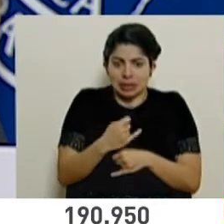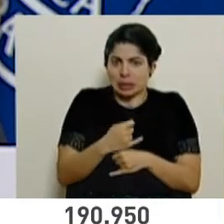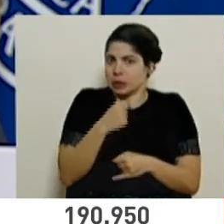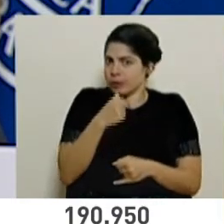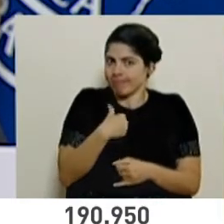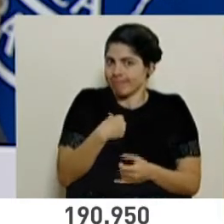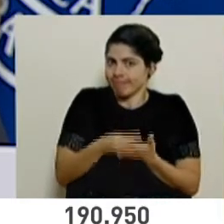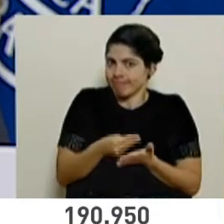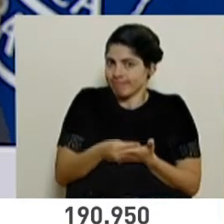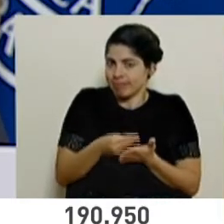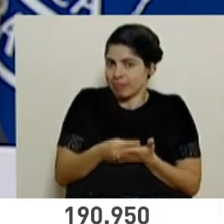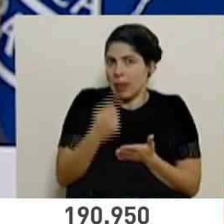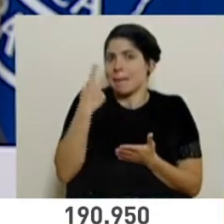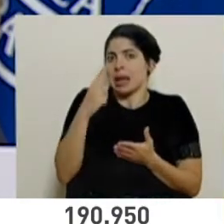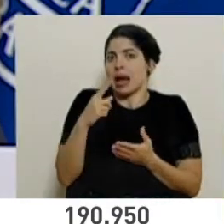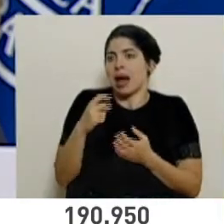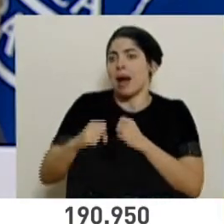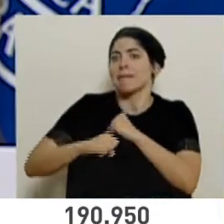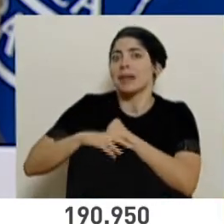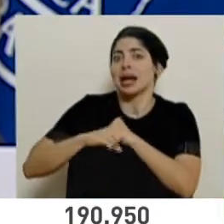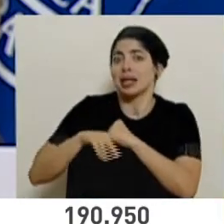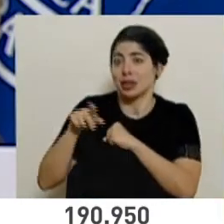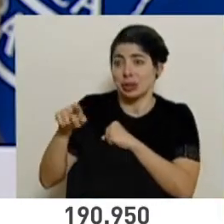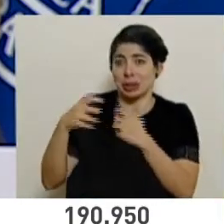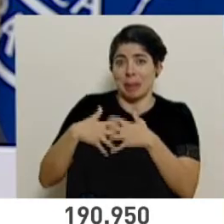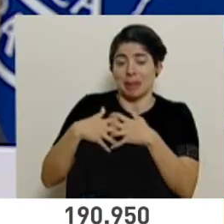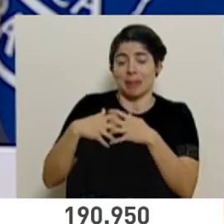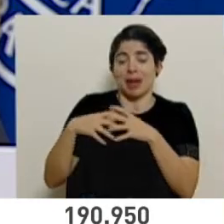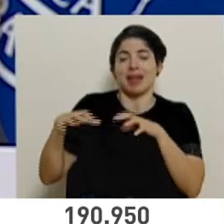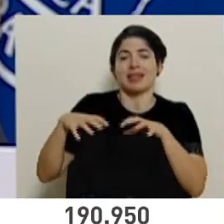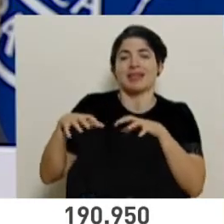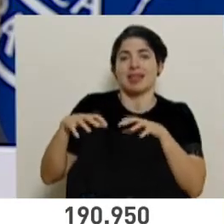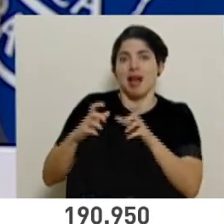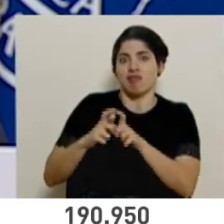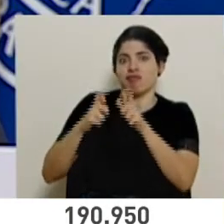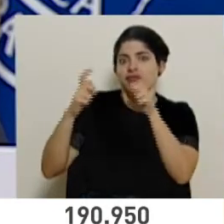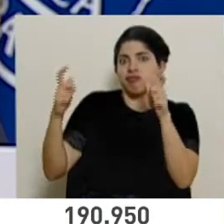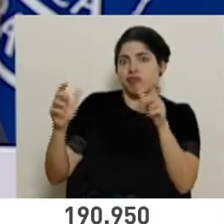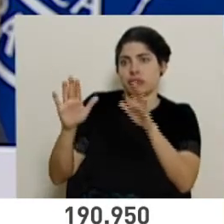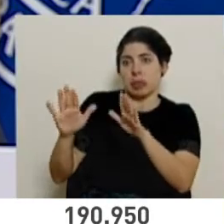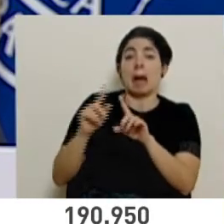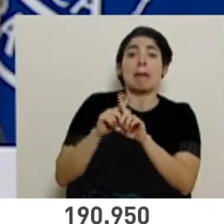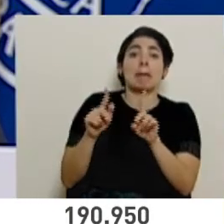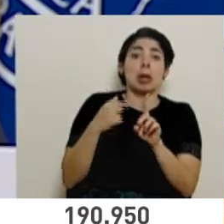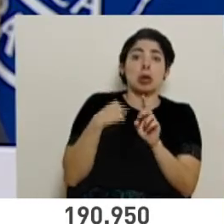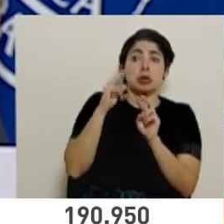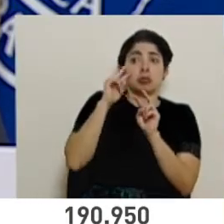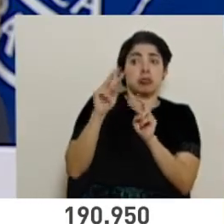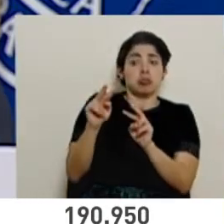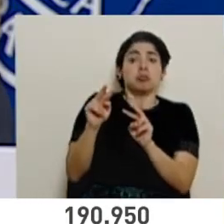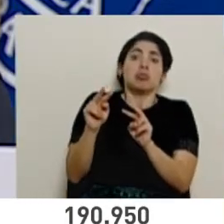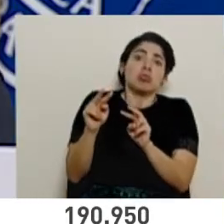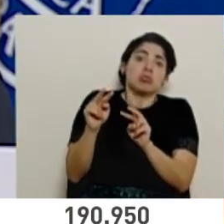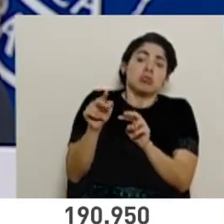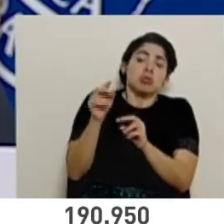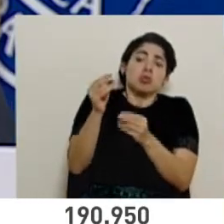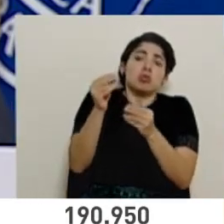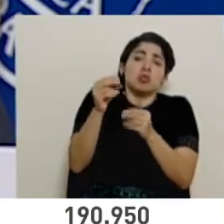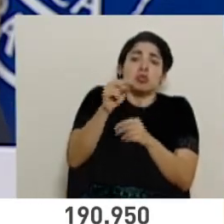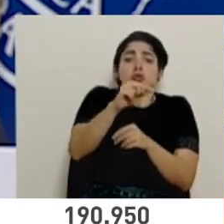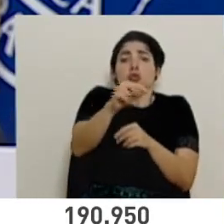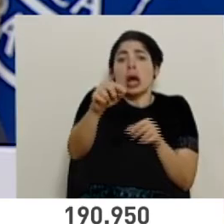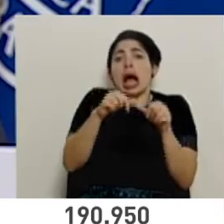los recursos para patrocinar un evento de esa envergadura. Sin embargo, nos parece que habría en efecto muchos sectores